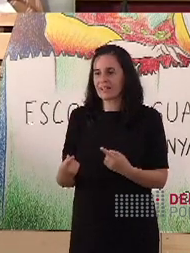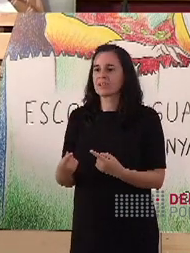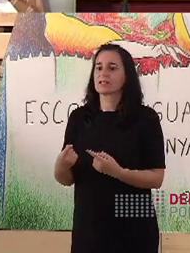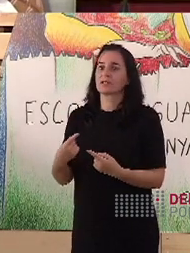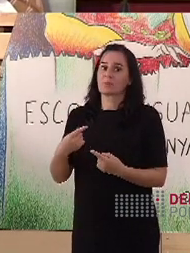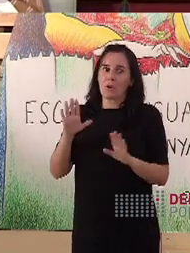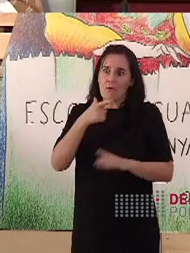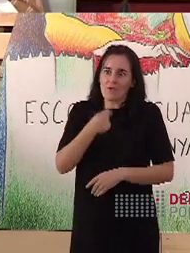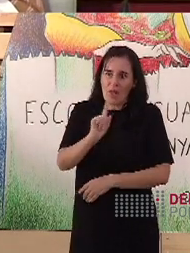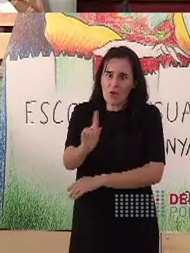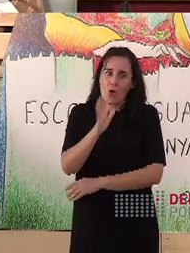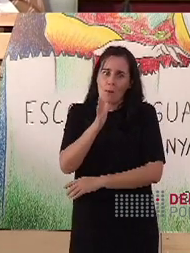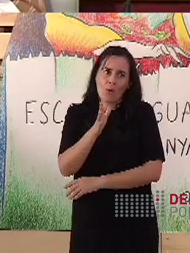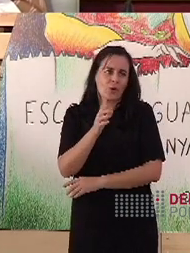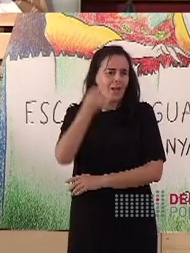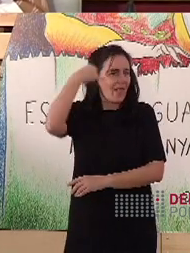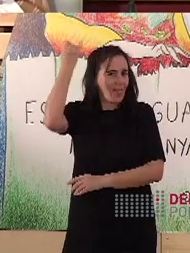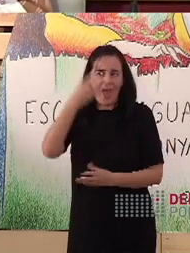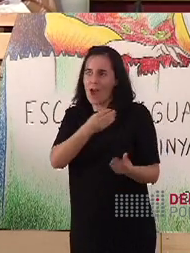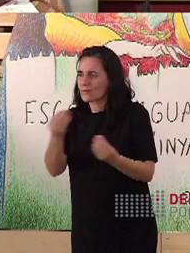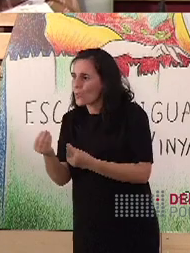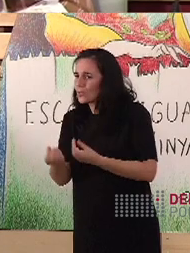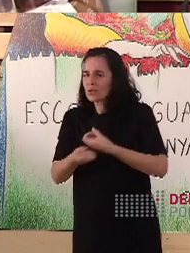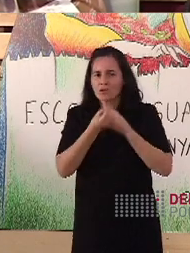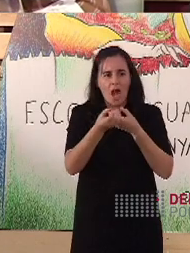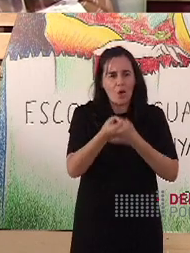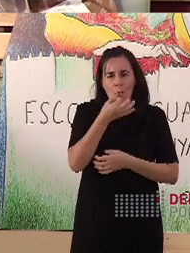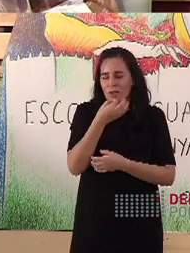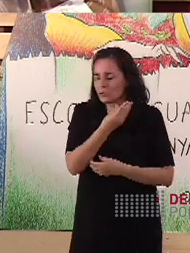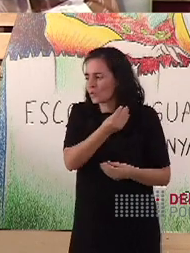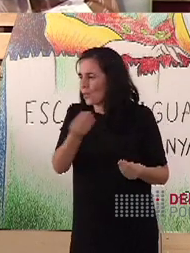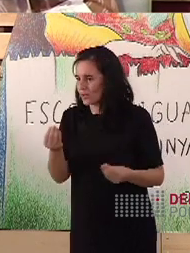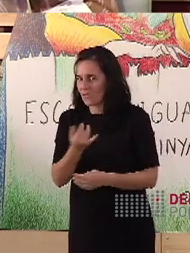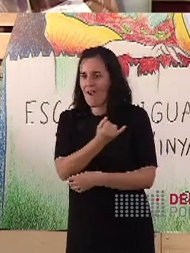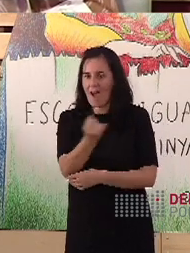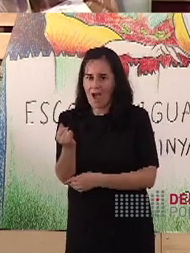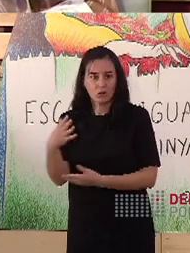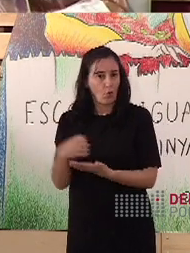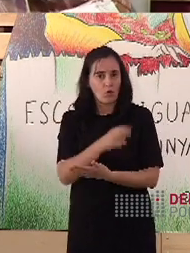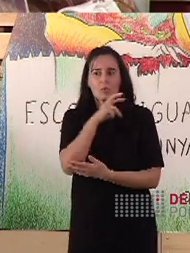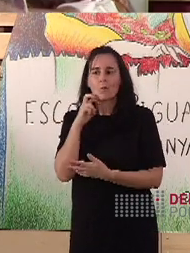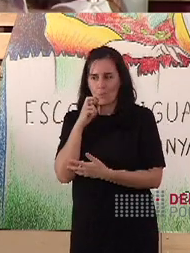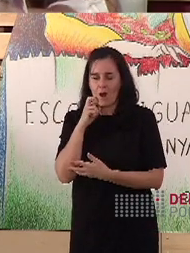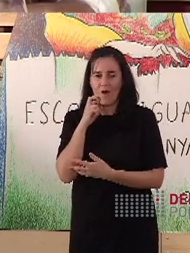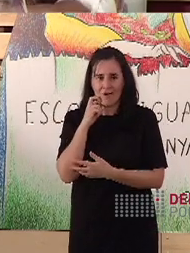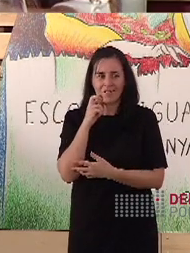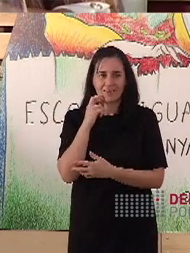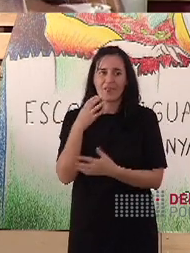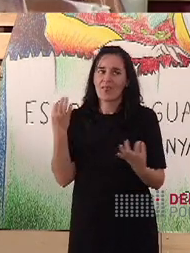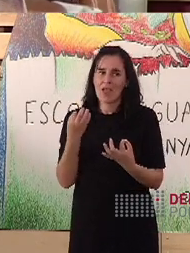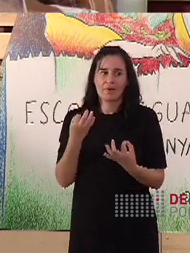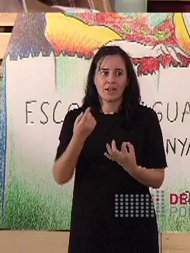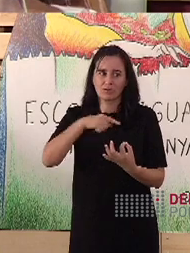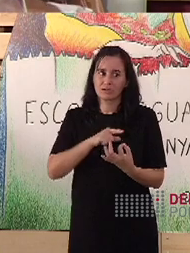tarea sinxela, non? Porque hai moitas ideas e moitos argumentos que son moi válidos e que deberíamos